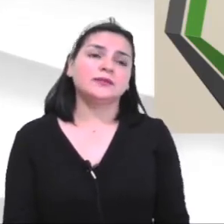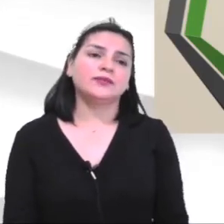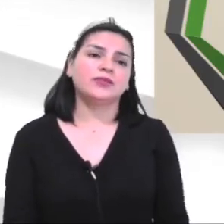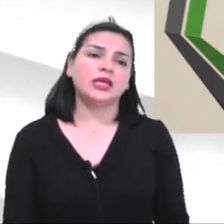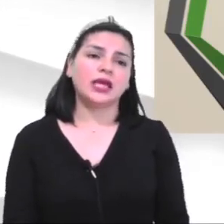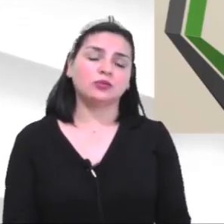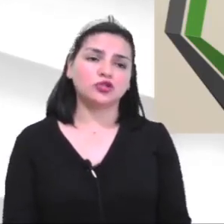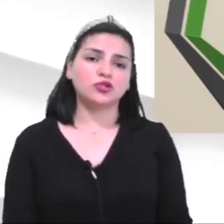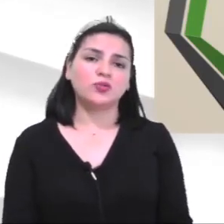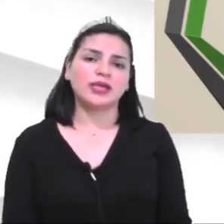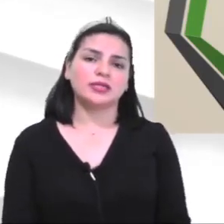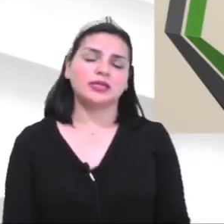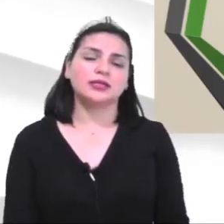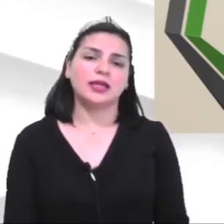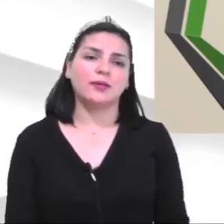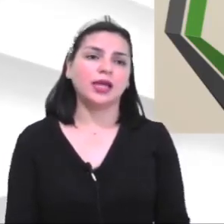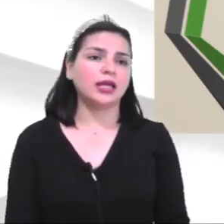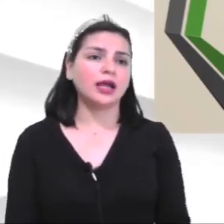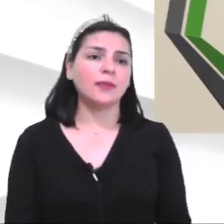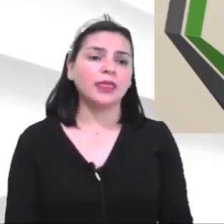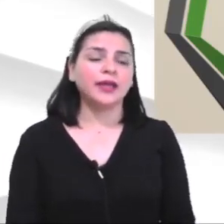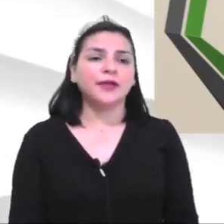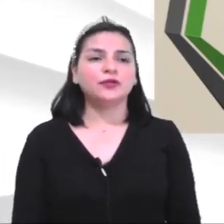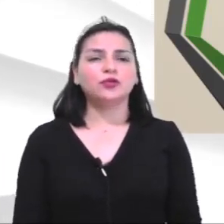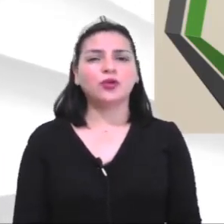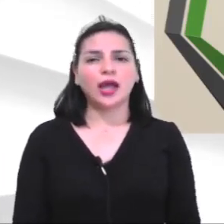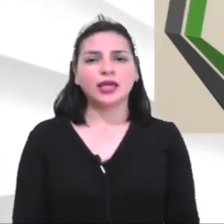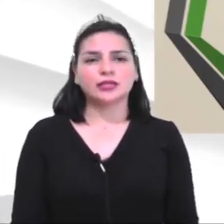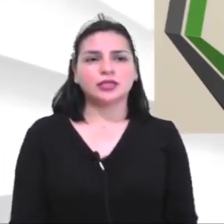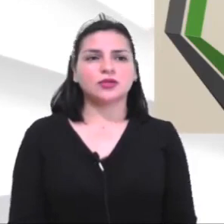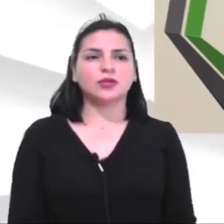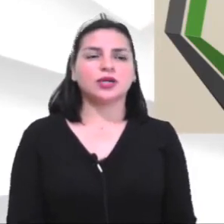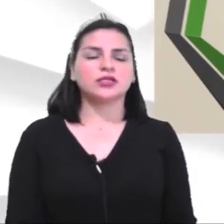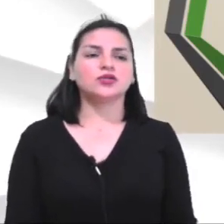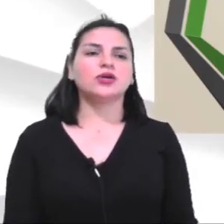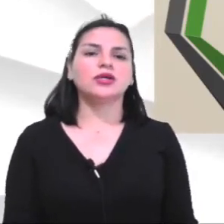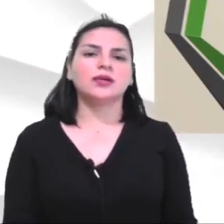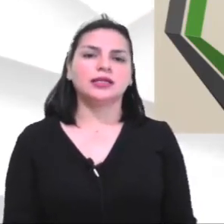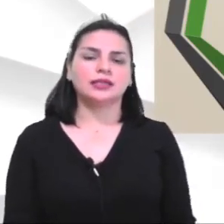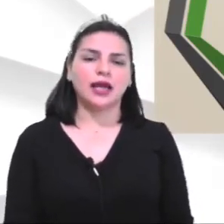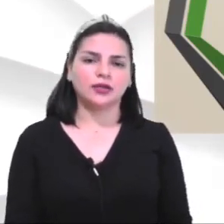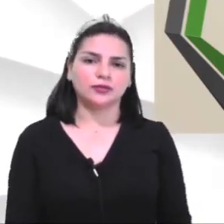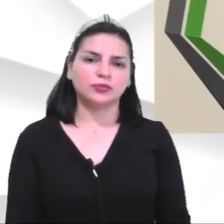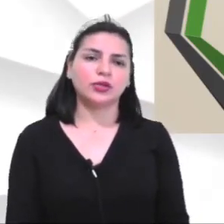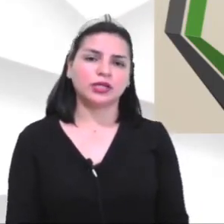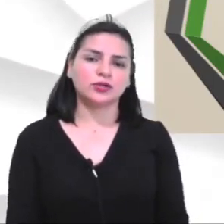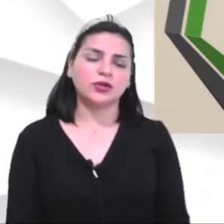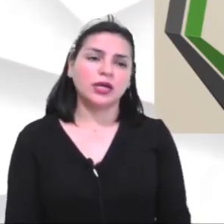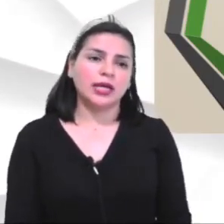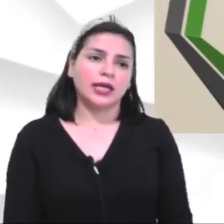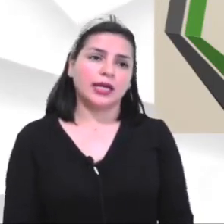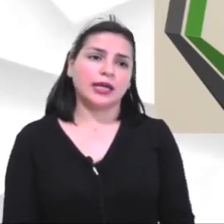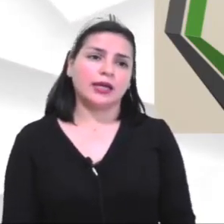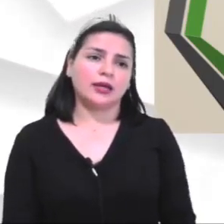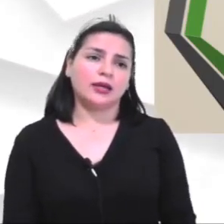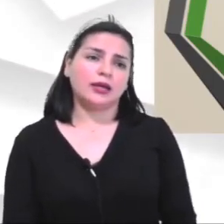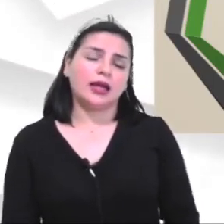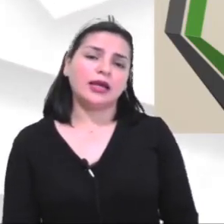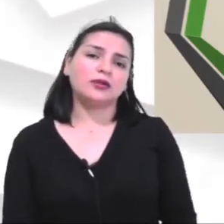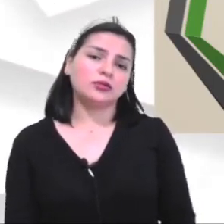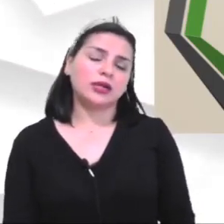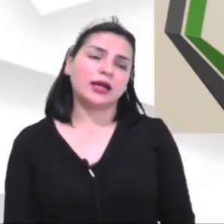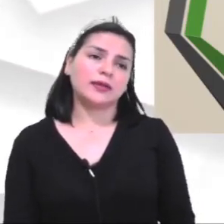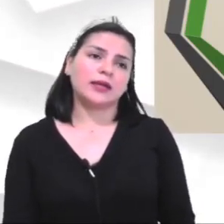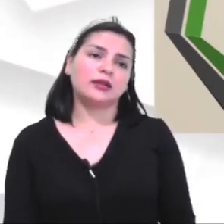país y en muchos países de América, no hay acceso a educación igualitario. Por eso